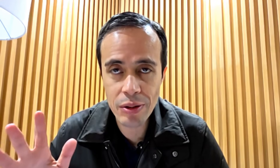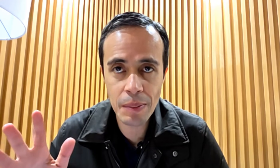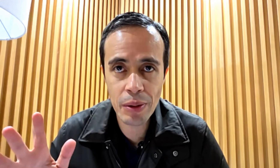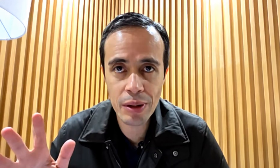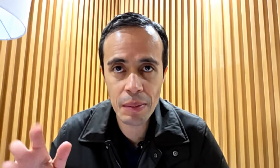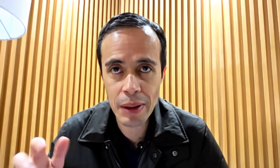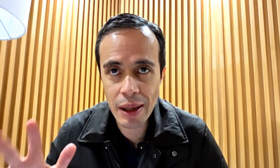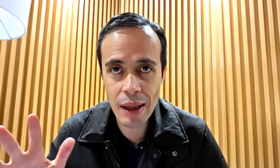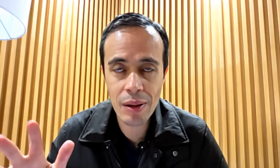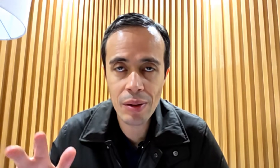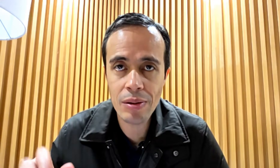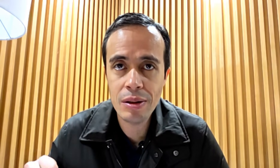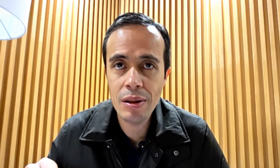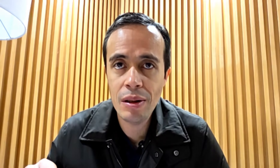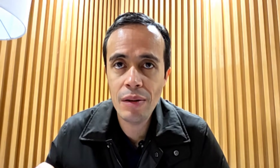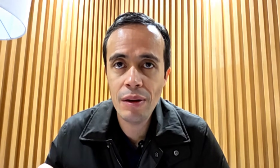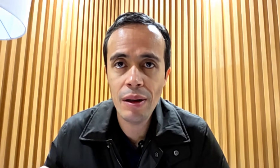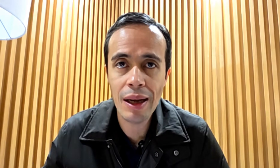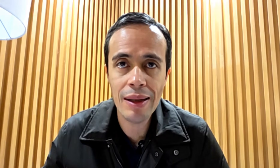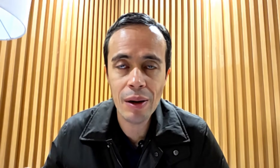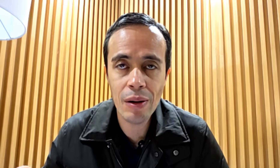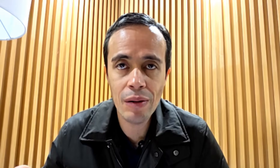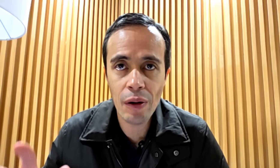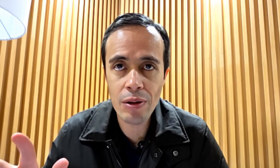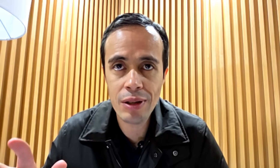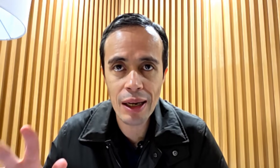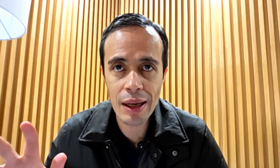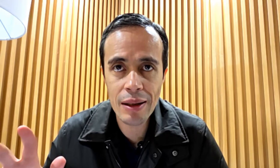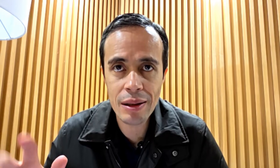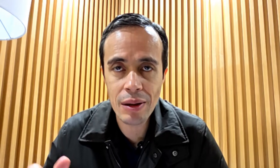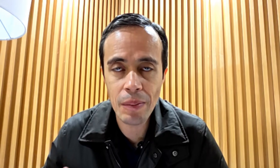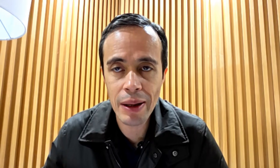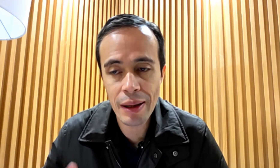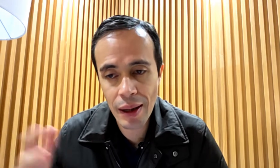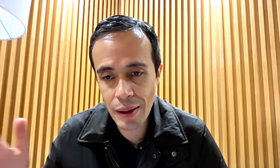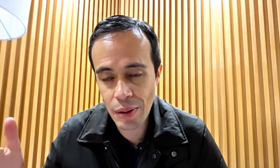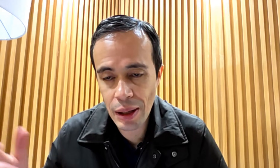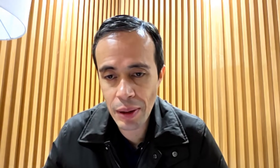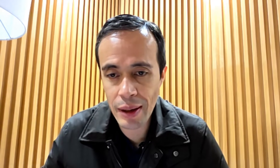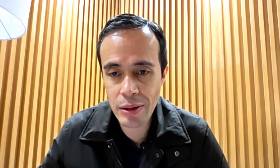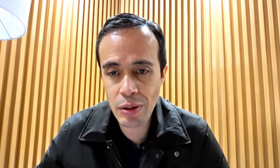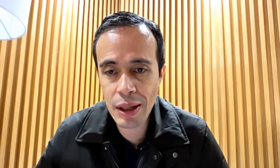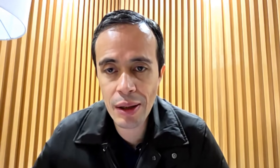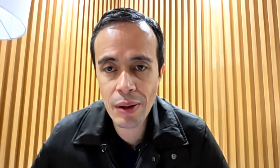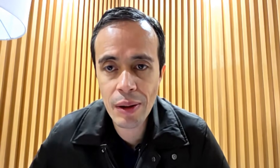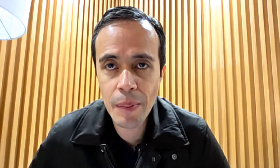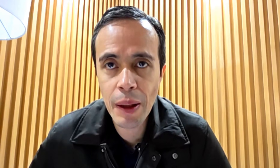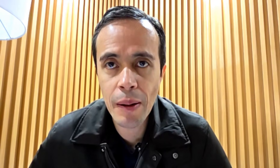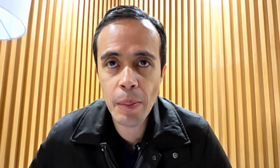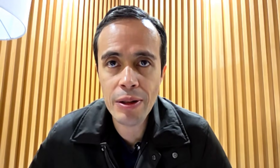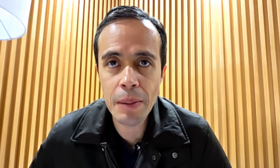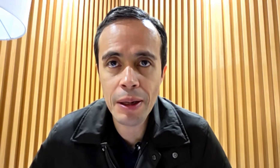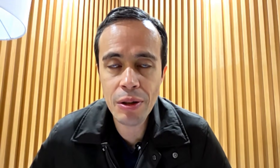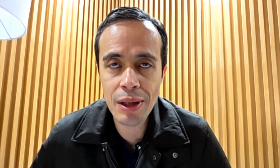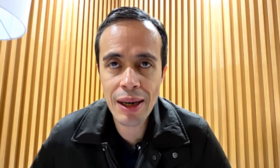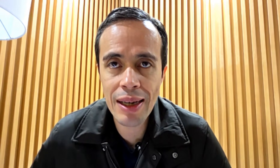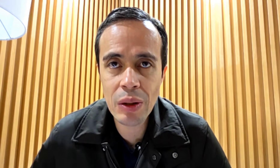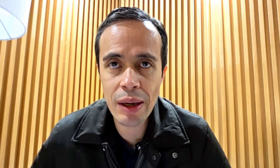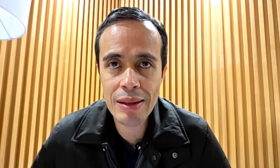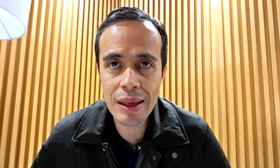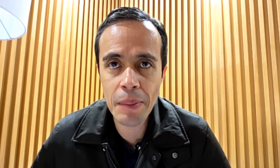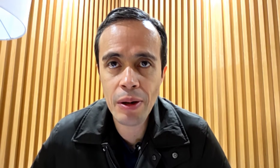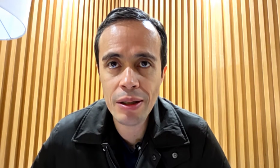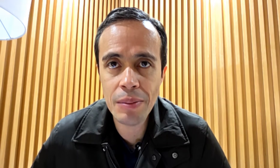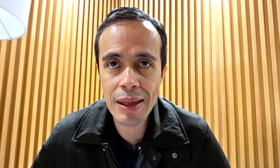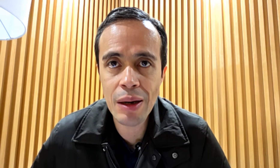viviéramos en los tiempos de Peña Nieto, Calderón, Fox, Salinas y compañía, incluyendo a Ernesto Zedillo, pues el precio de la